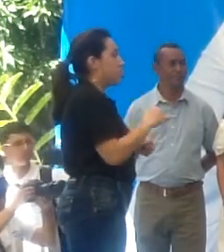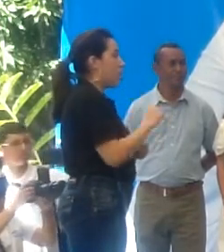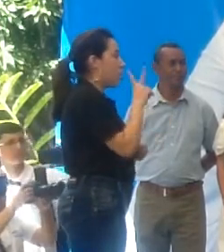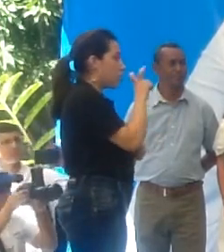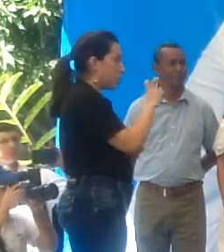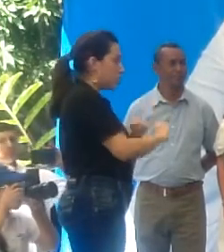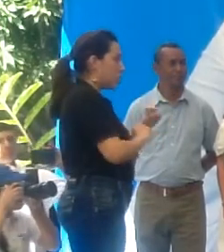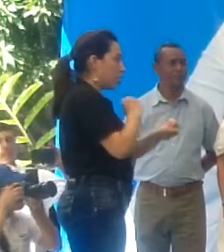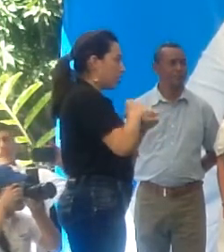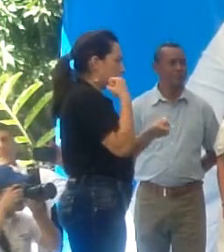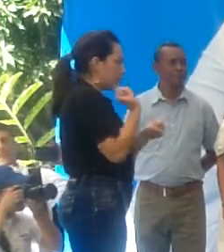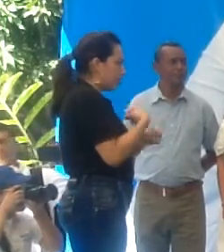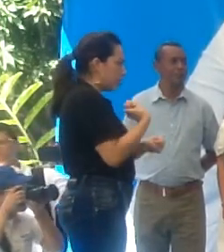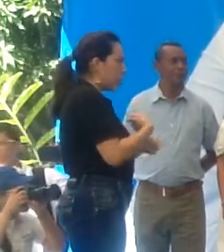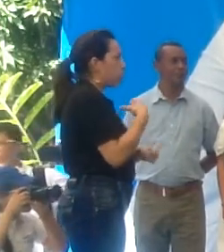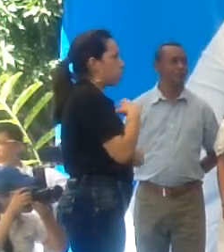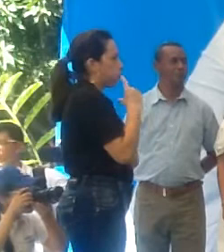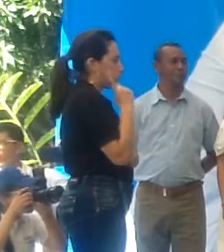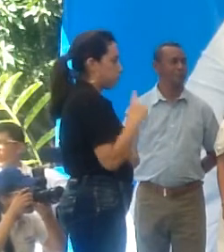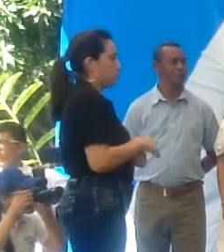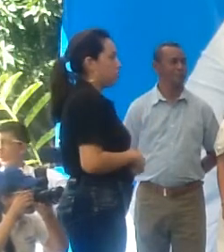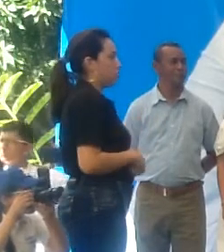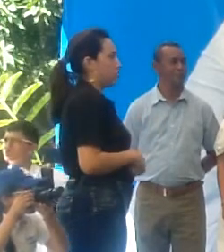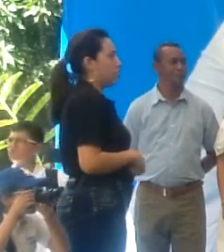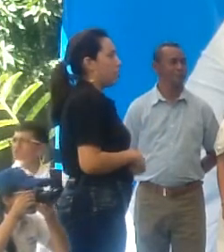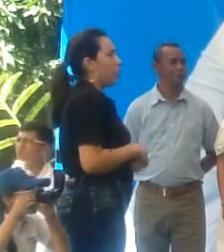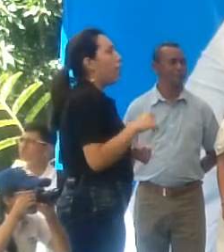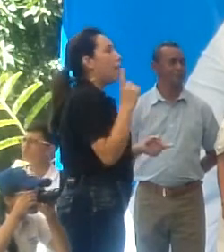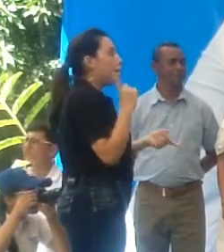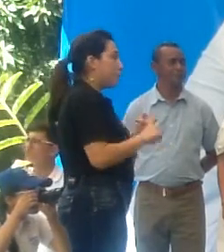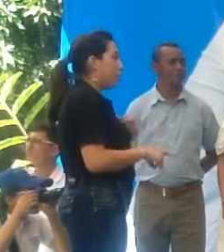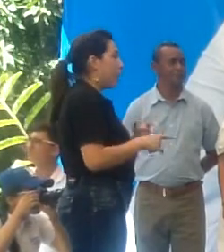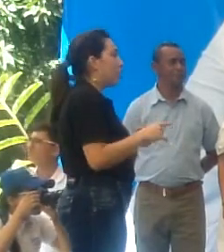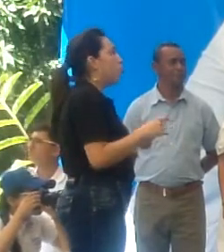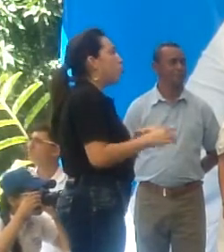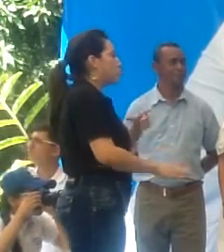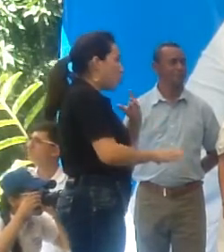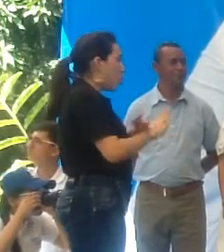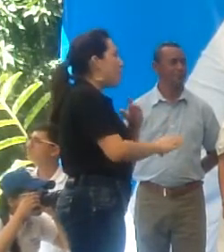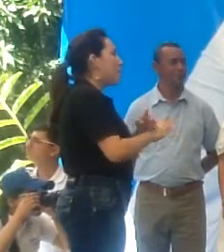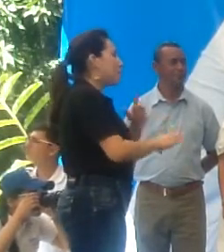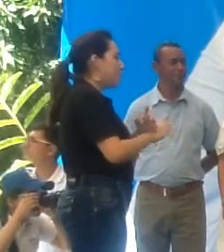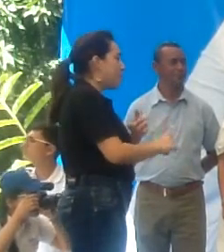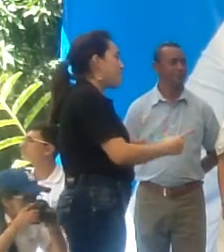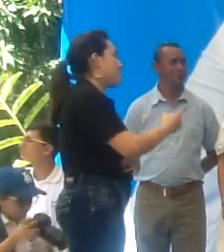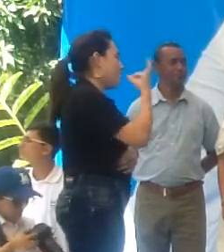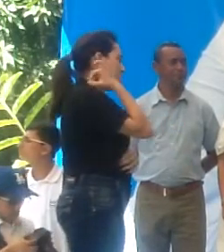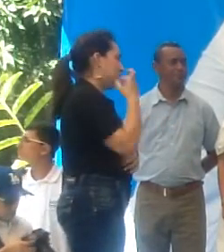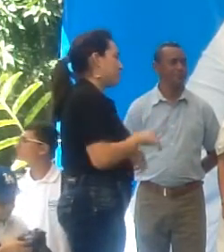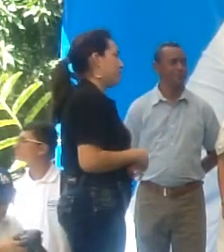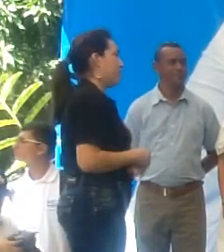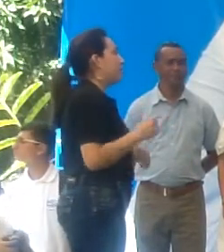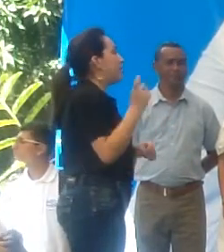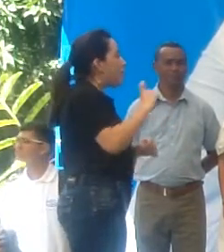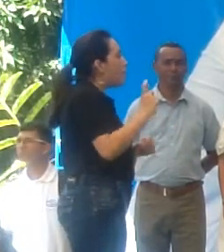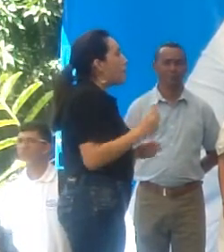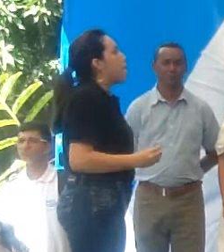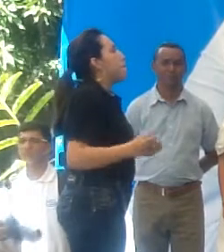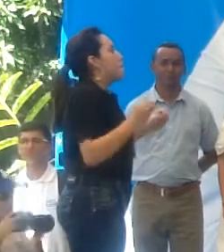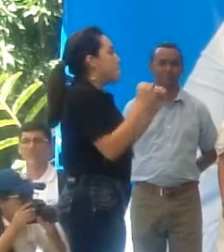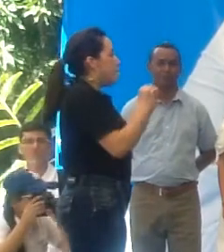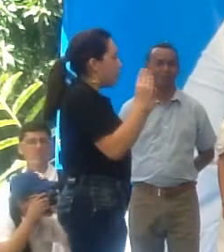años. Pero el déficit habitacional sigue siendo todavía importante y necesitamos más viviendas para la